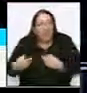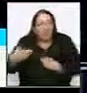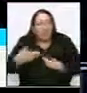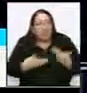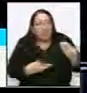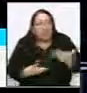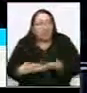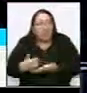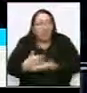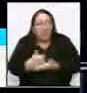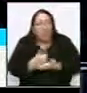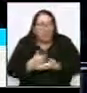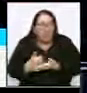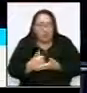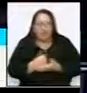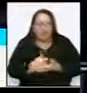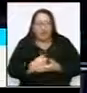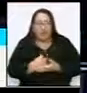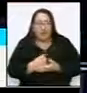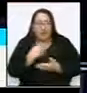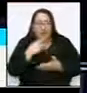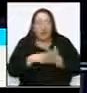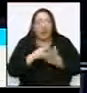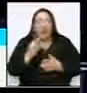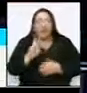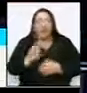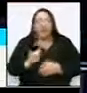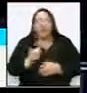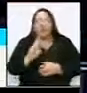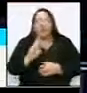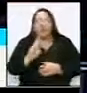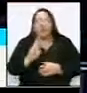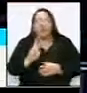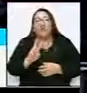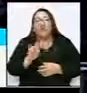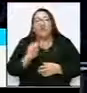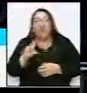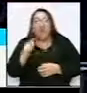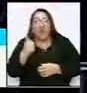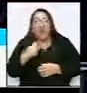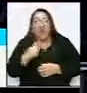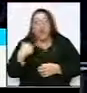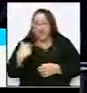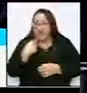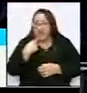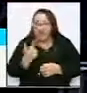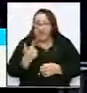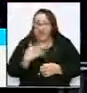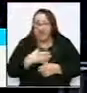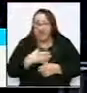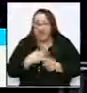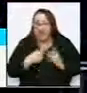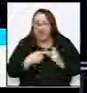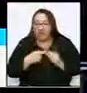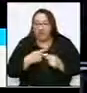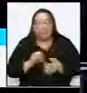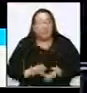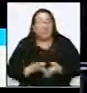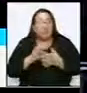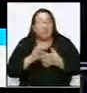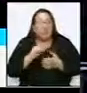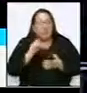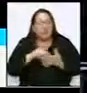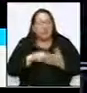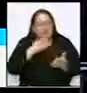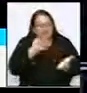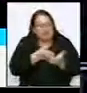hecho referencia el doctor Urbiola. Y el principio de taxatividad, que se refiere esencialmente a